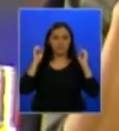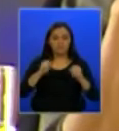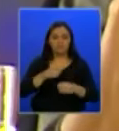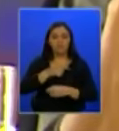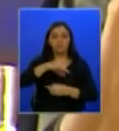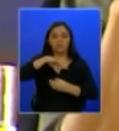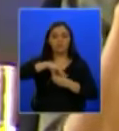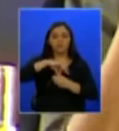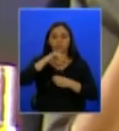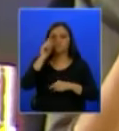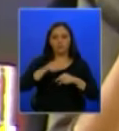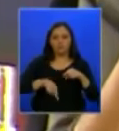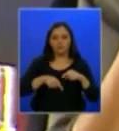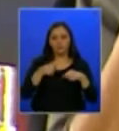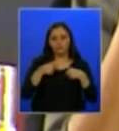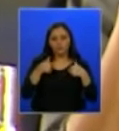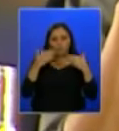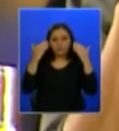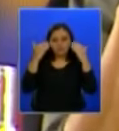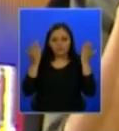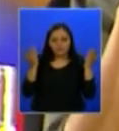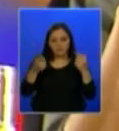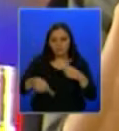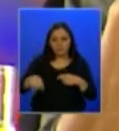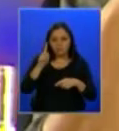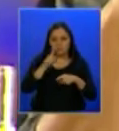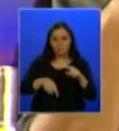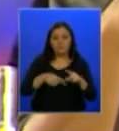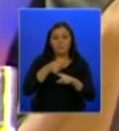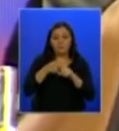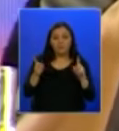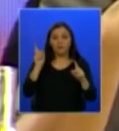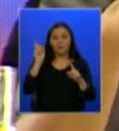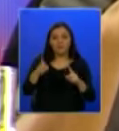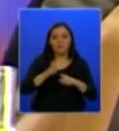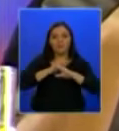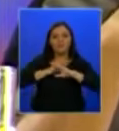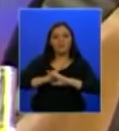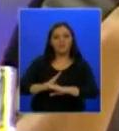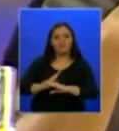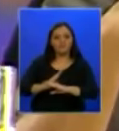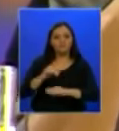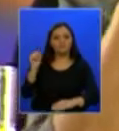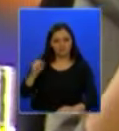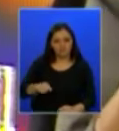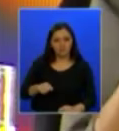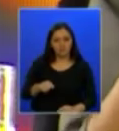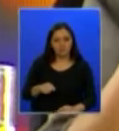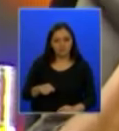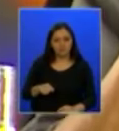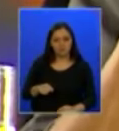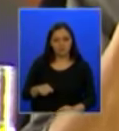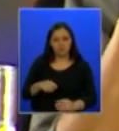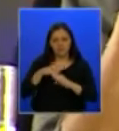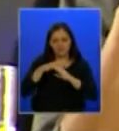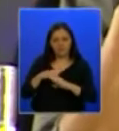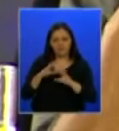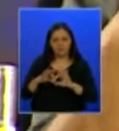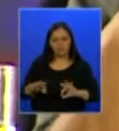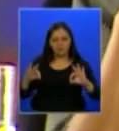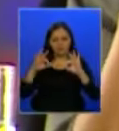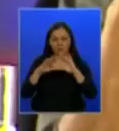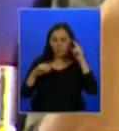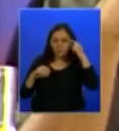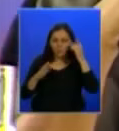electoral, proselitista, partidista. Pero no solo que podemos, es nuestro deber, nuestro derecho y deber defender la acción del gobierno